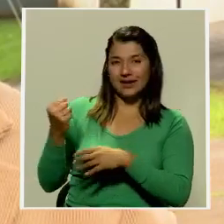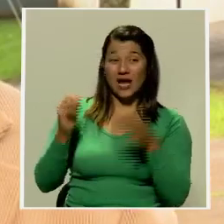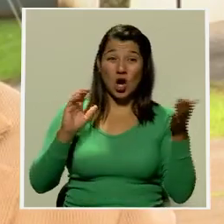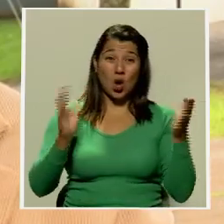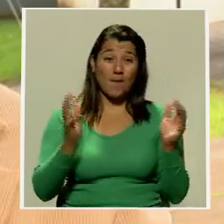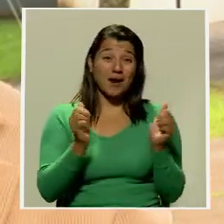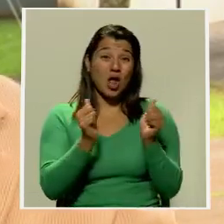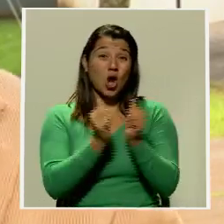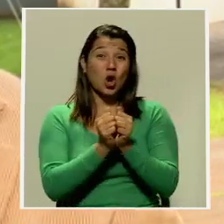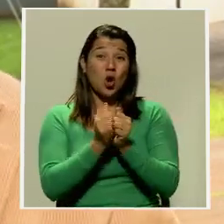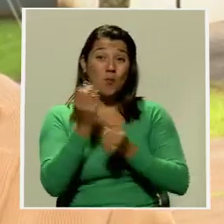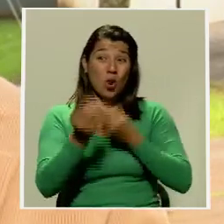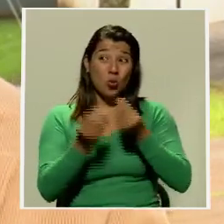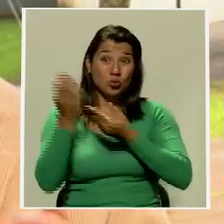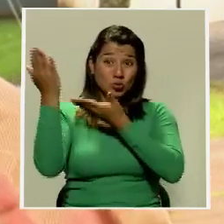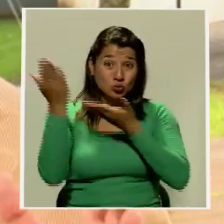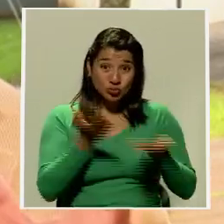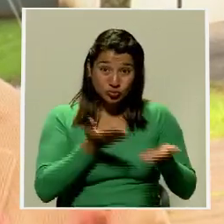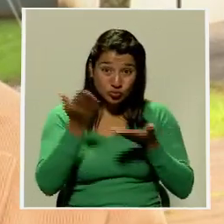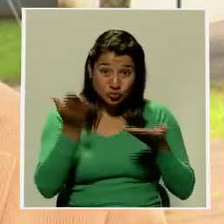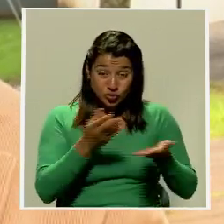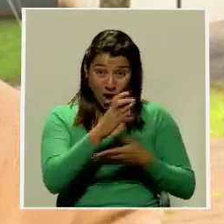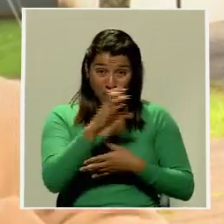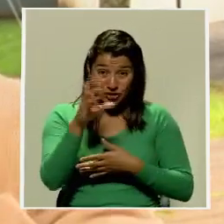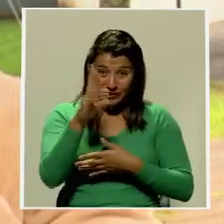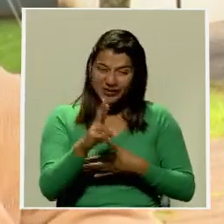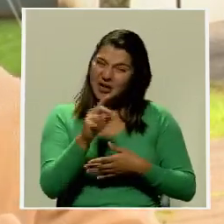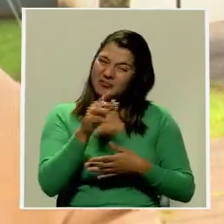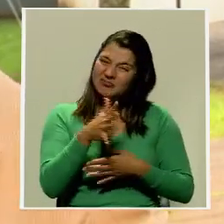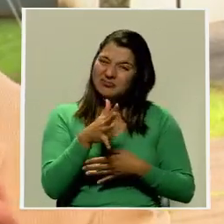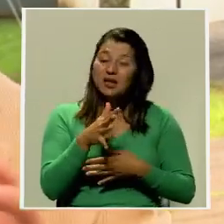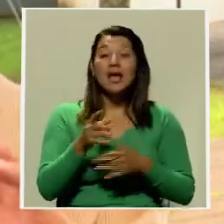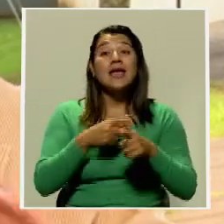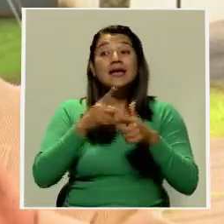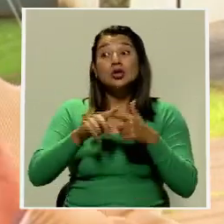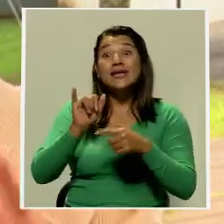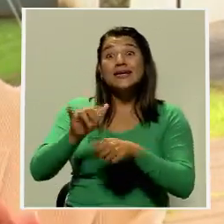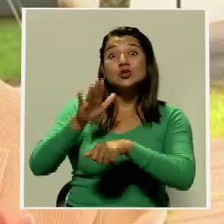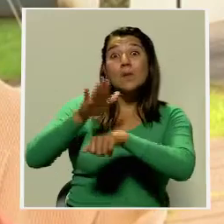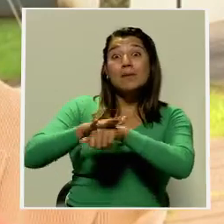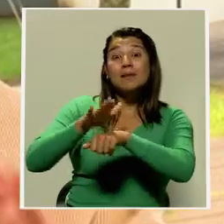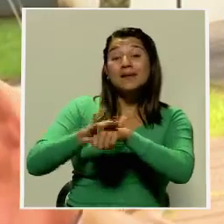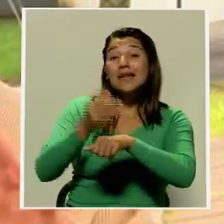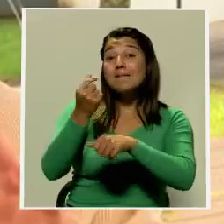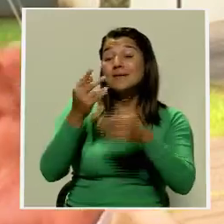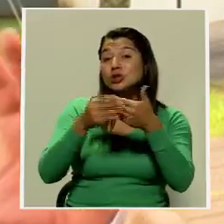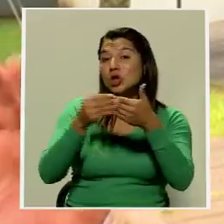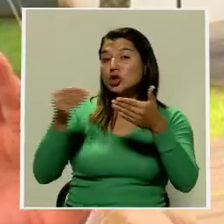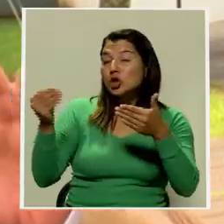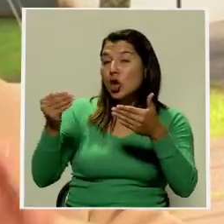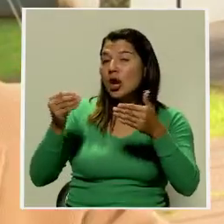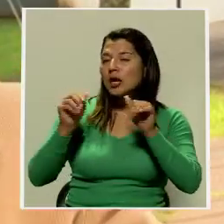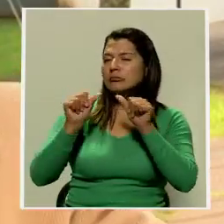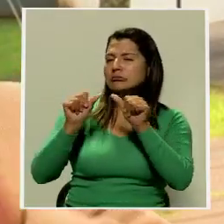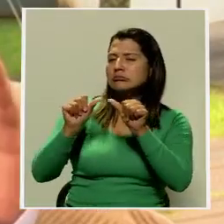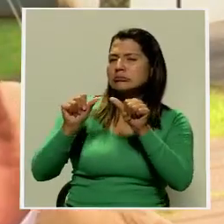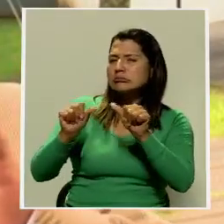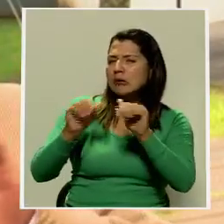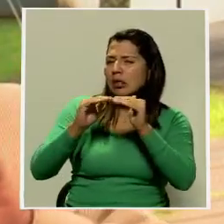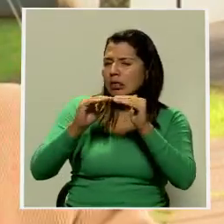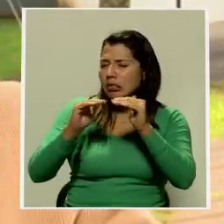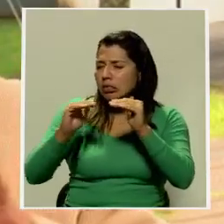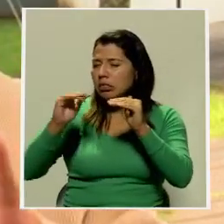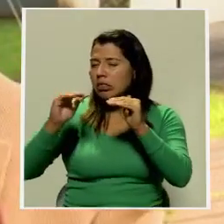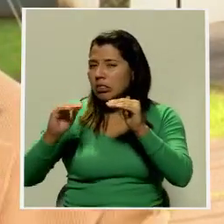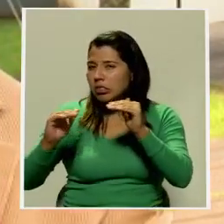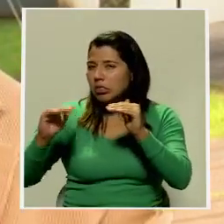las importaciones. Eso también va a ayudar a que el tipo de cambio no crezca tanto, ¿verdad? Y depende qué tanto crezca el